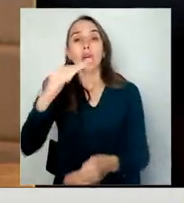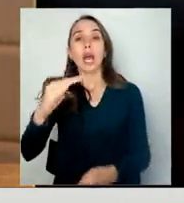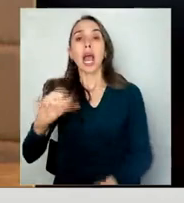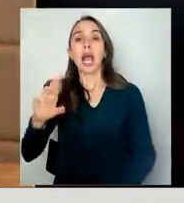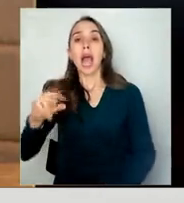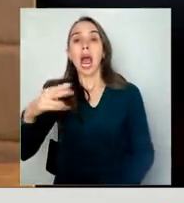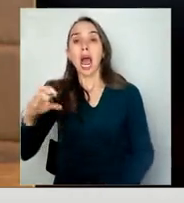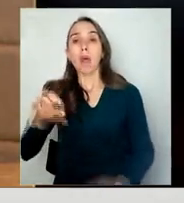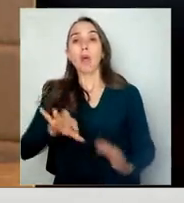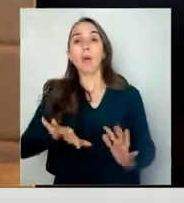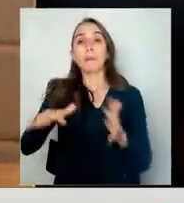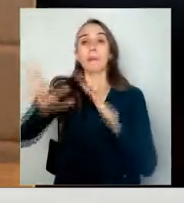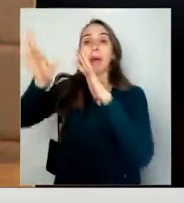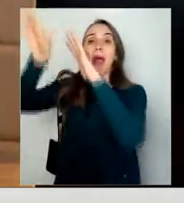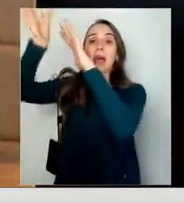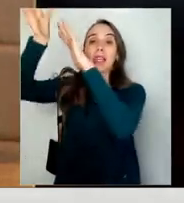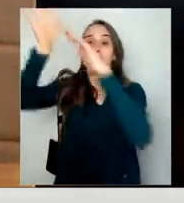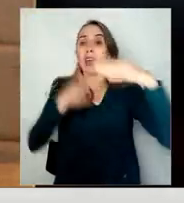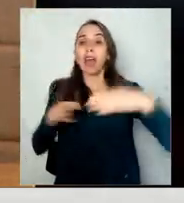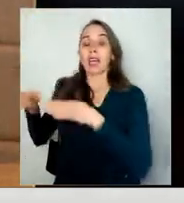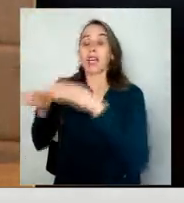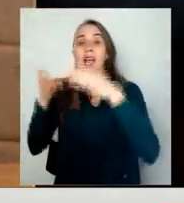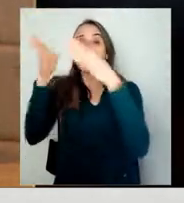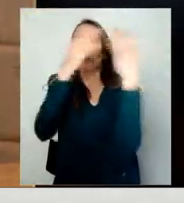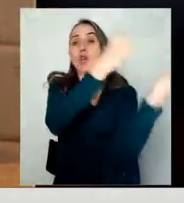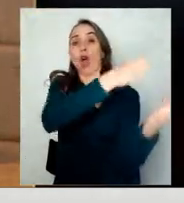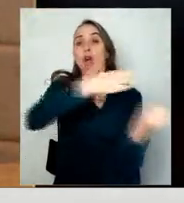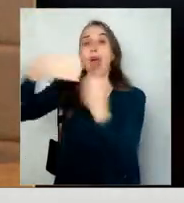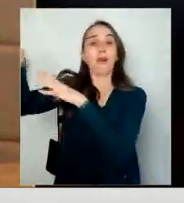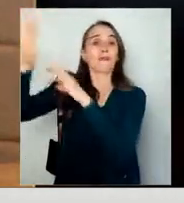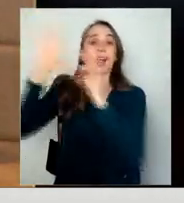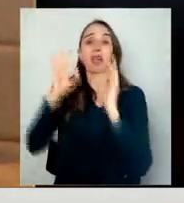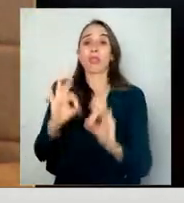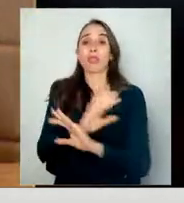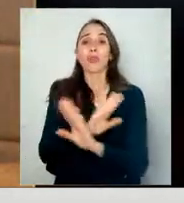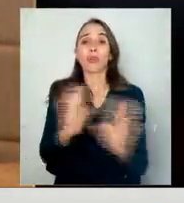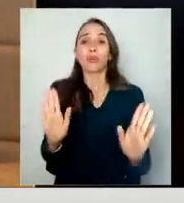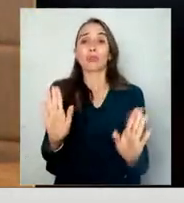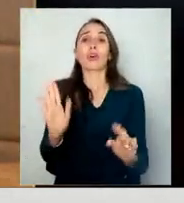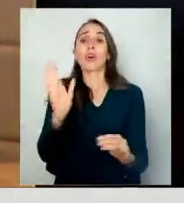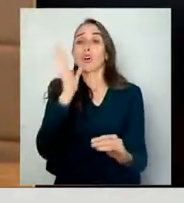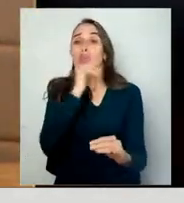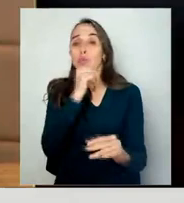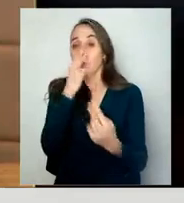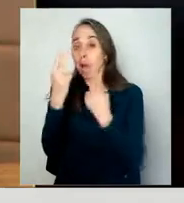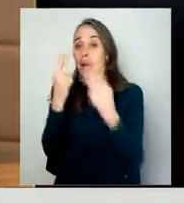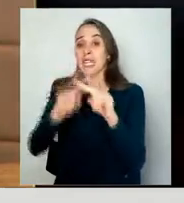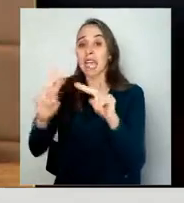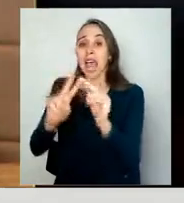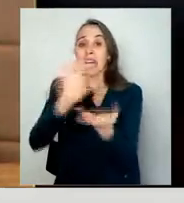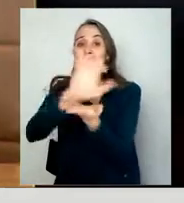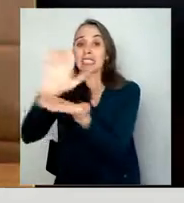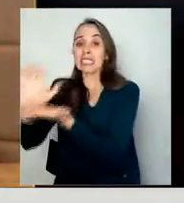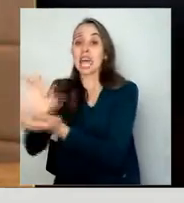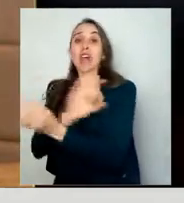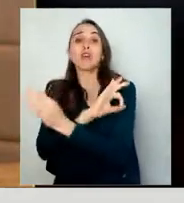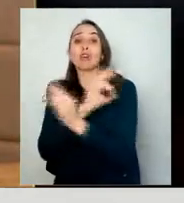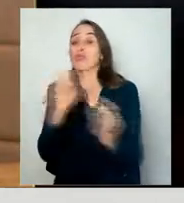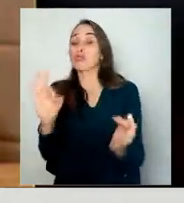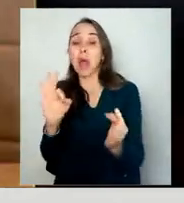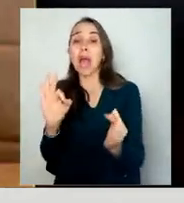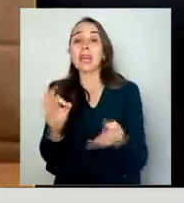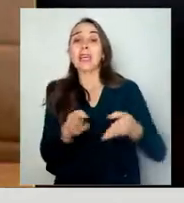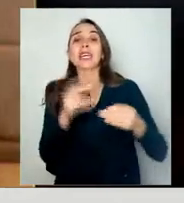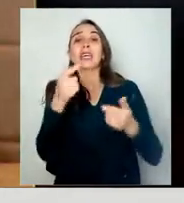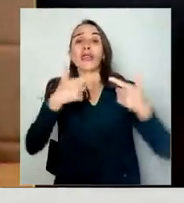alta es un abandono absoluto no hay presencia del Estado no hay presencia de vialidad el alcalde Alejandro